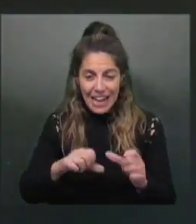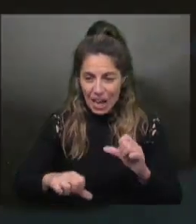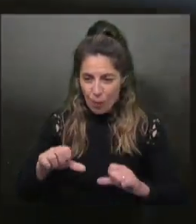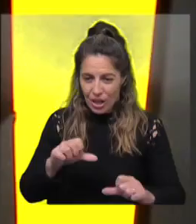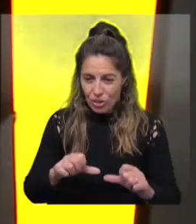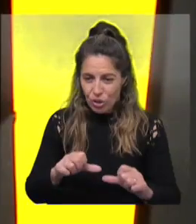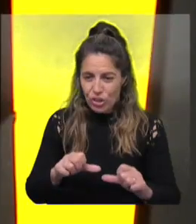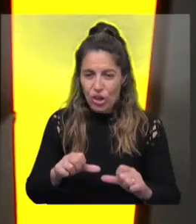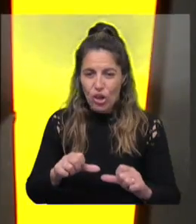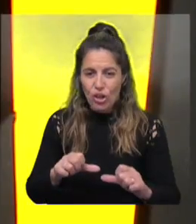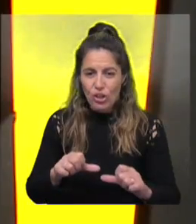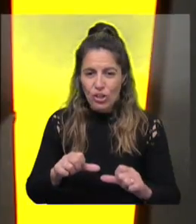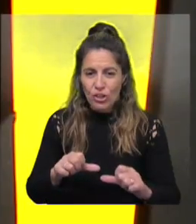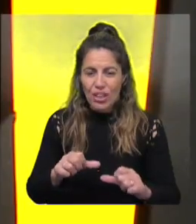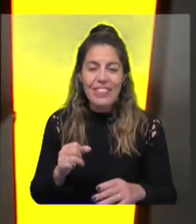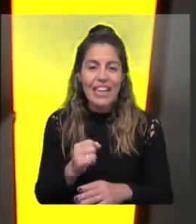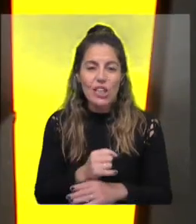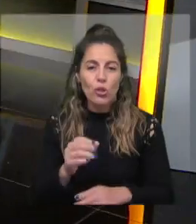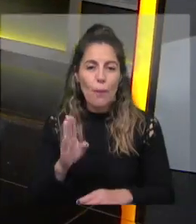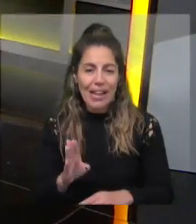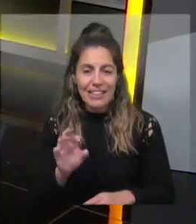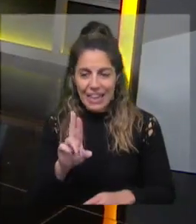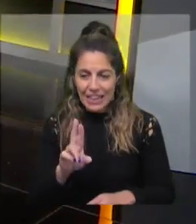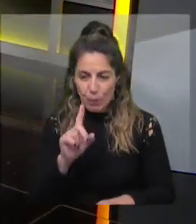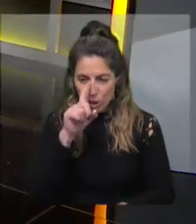que Carlos del Instituto Pasteur de Montevideo.